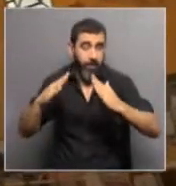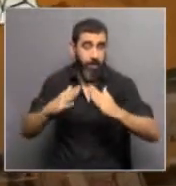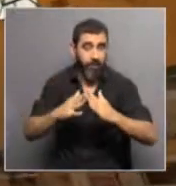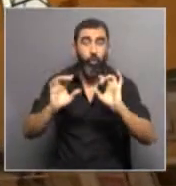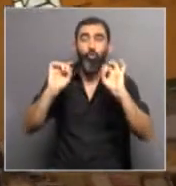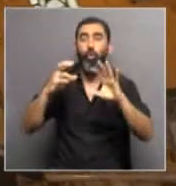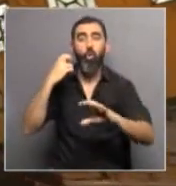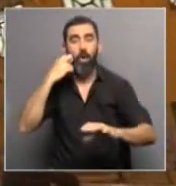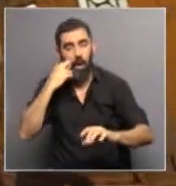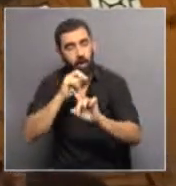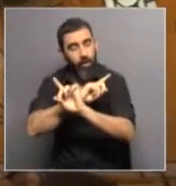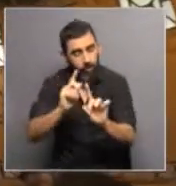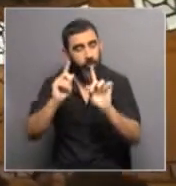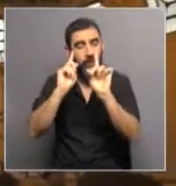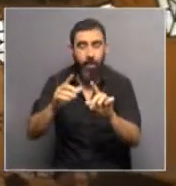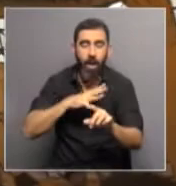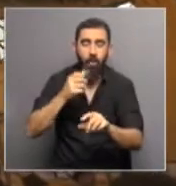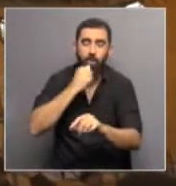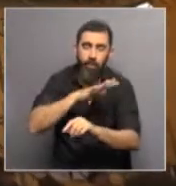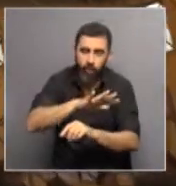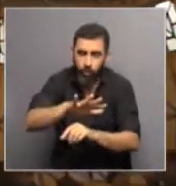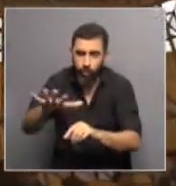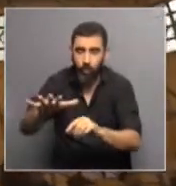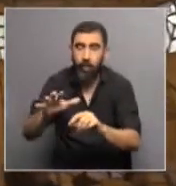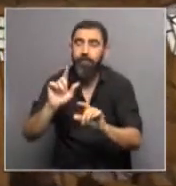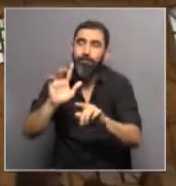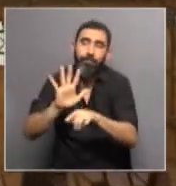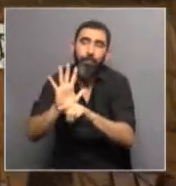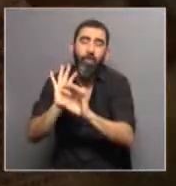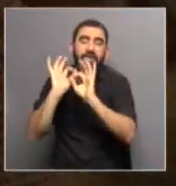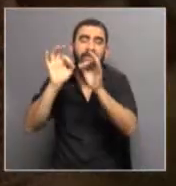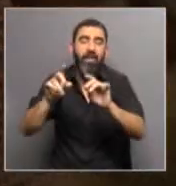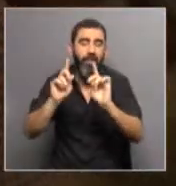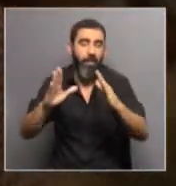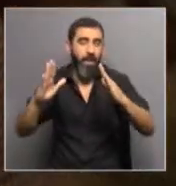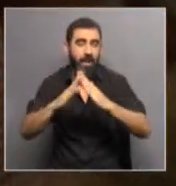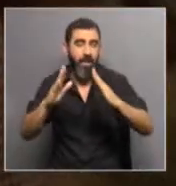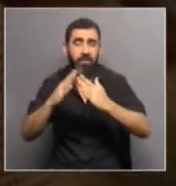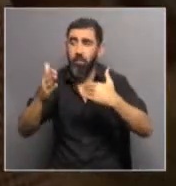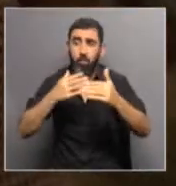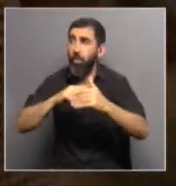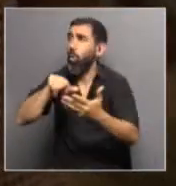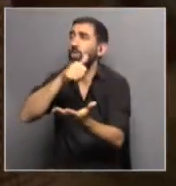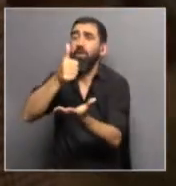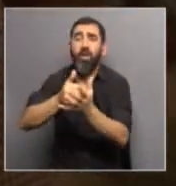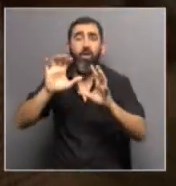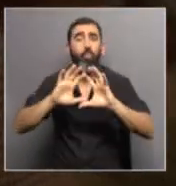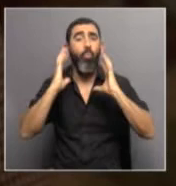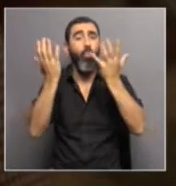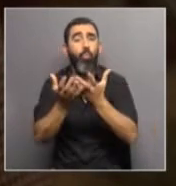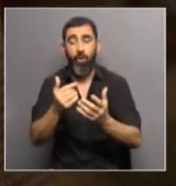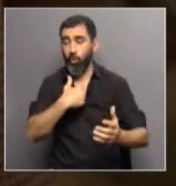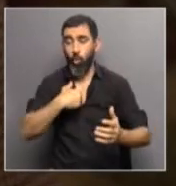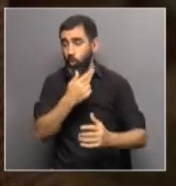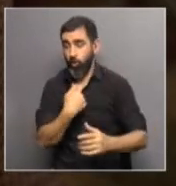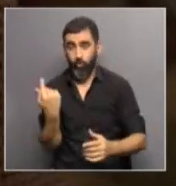solo es carne, hay una historia atrás que llega a la casa del consumidor, esté donde esté en el mundo. Eso es el rol que tenemos que